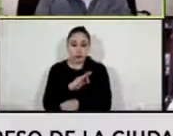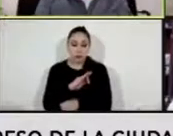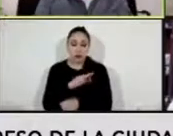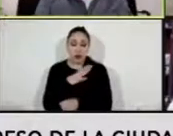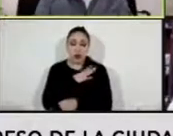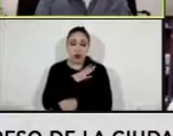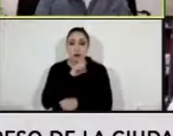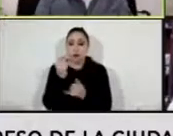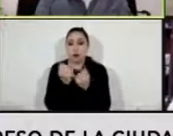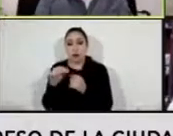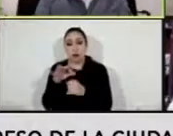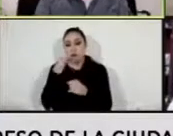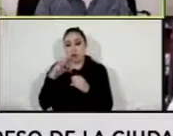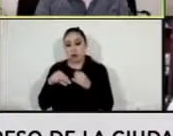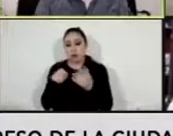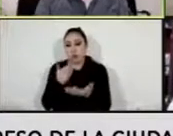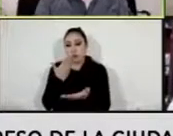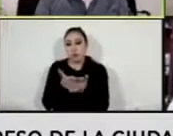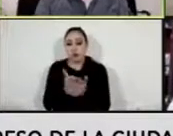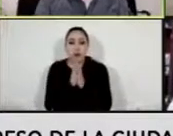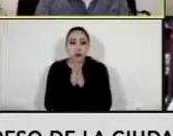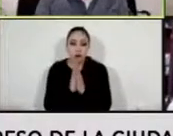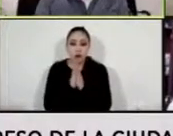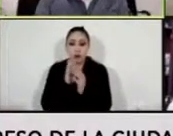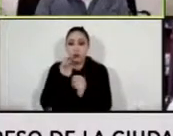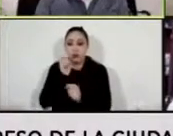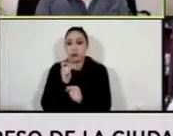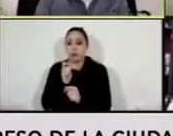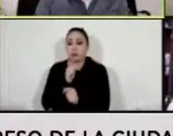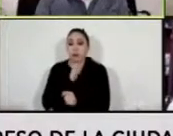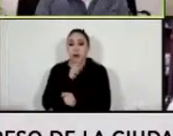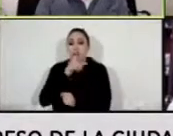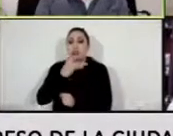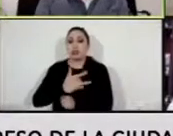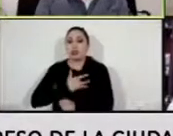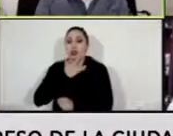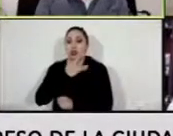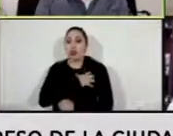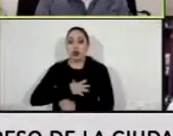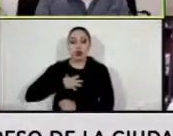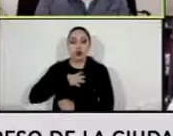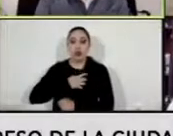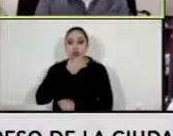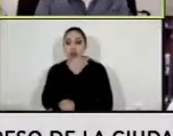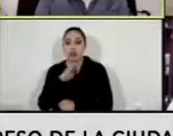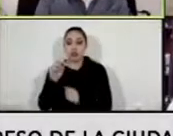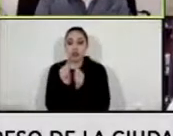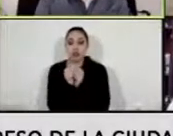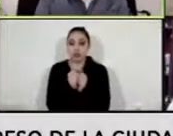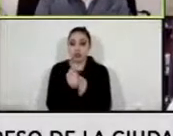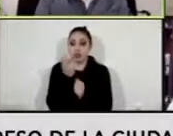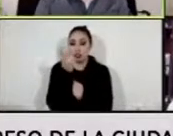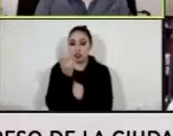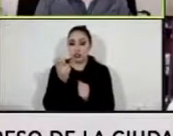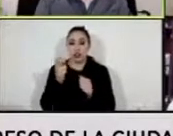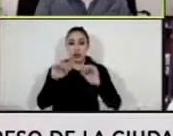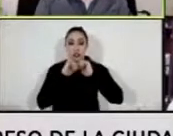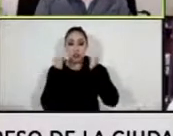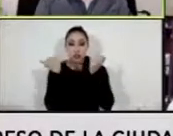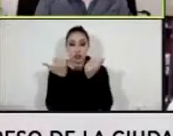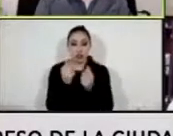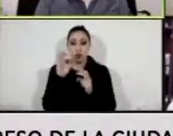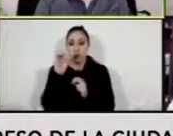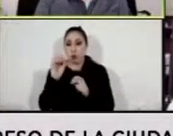insisto, que la mejor forma de celebrar a las y los ciudadanos y organizaciones